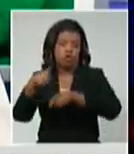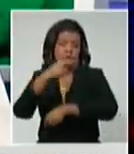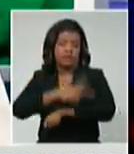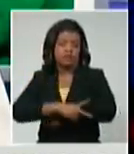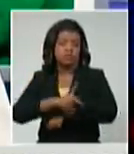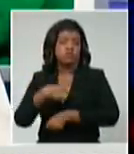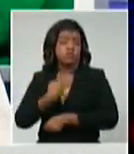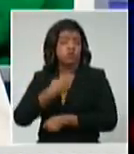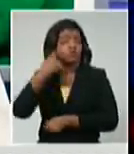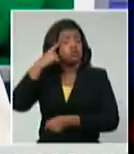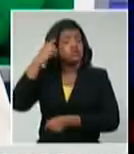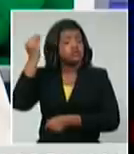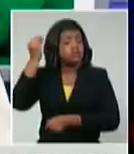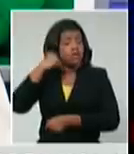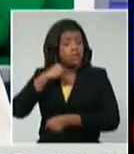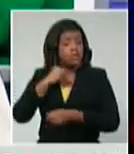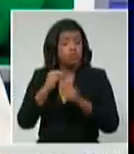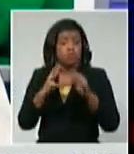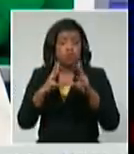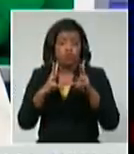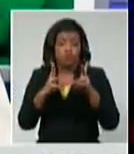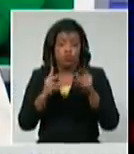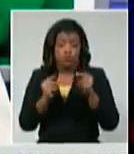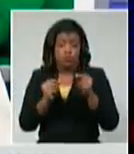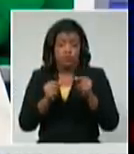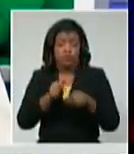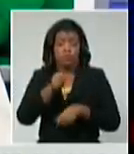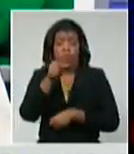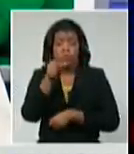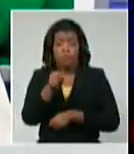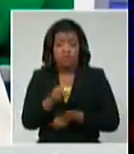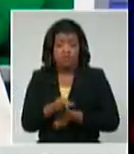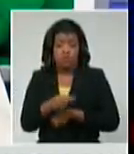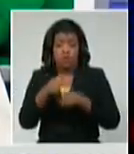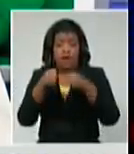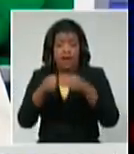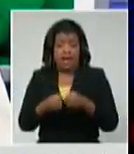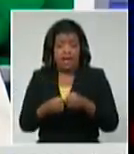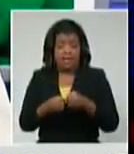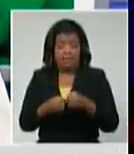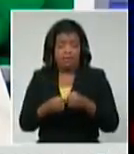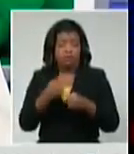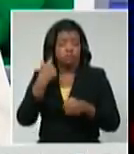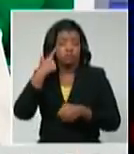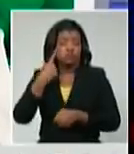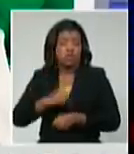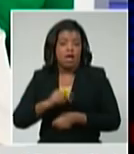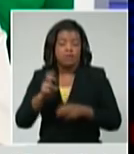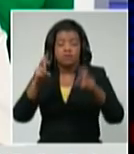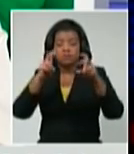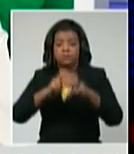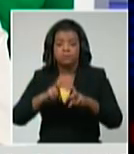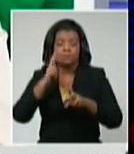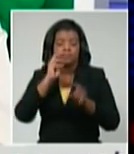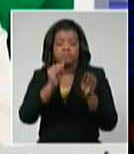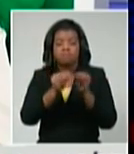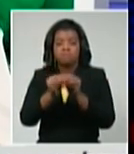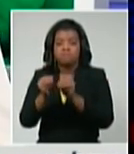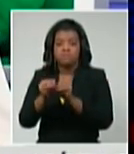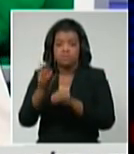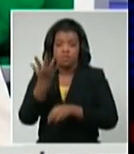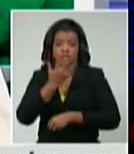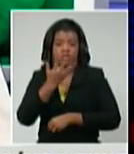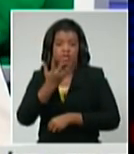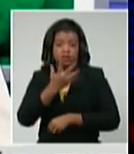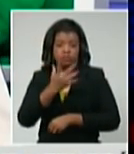que el número de casos que quedan sin fuente, sin determinar la fuente de infección, es algo que se va